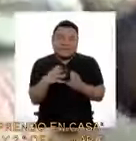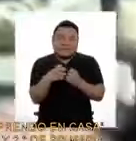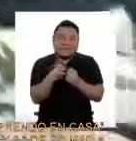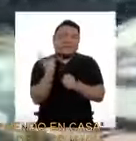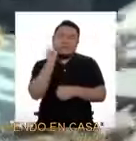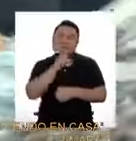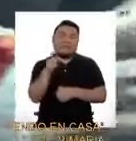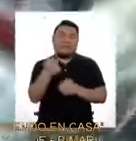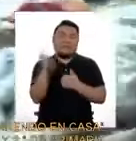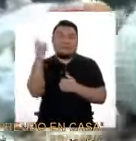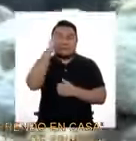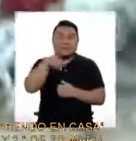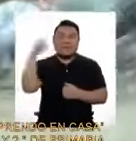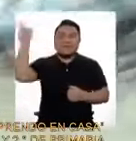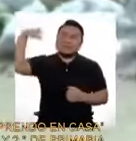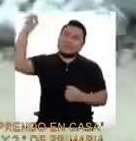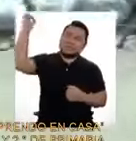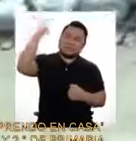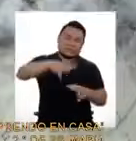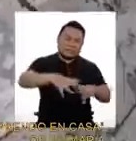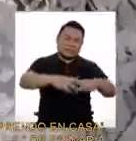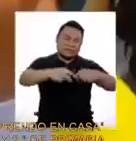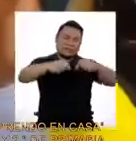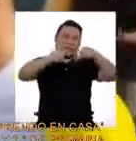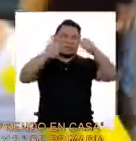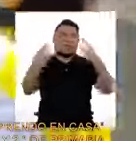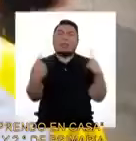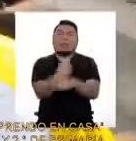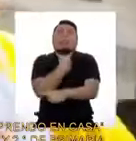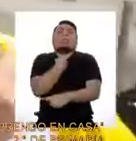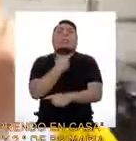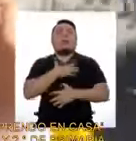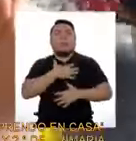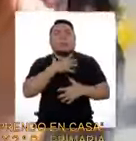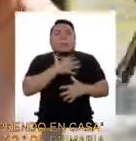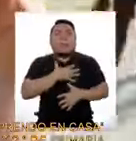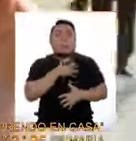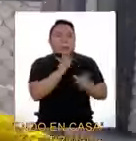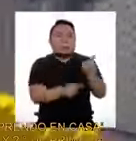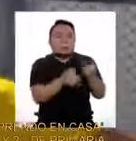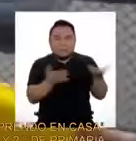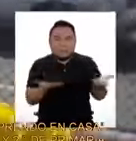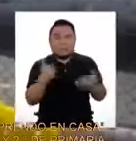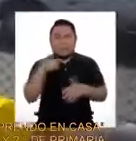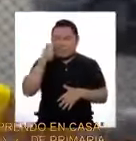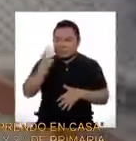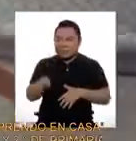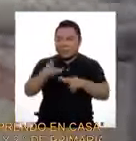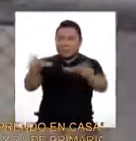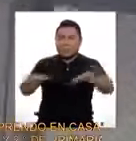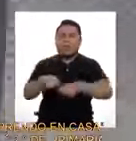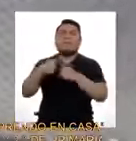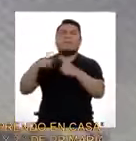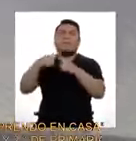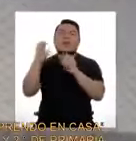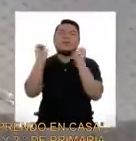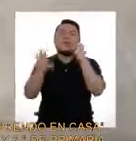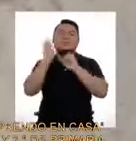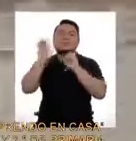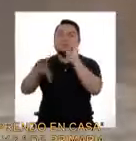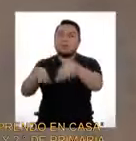puede afectar mucho en nuestra salud. Lamentablemente he descubierto varios lugares donde se acumula mucho la